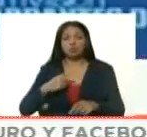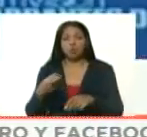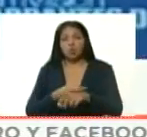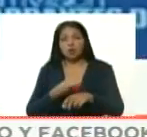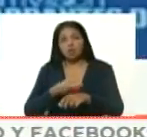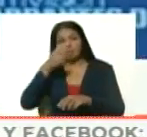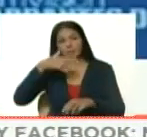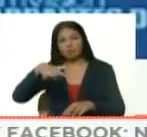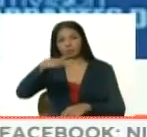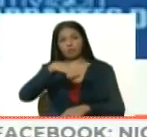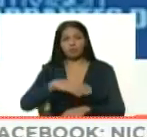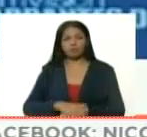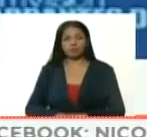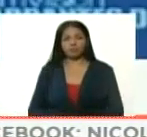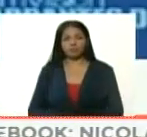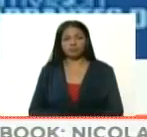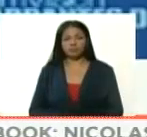pueblo.